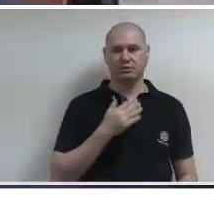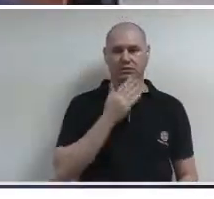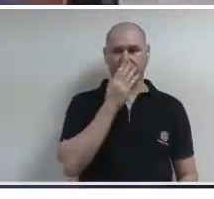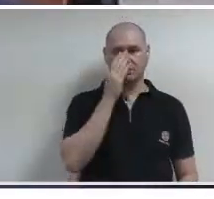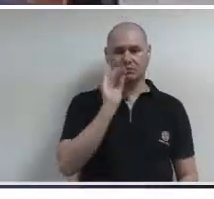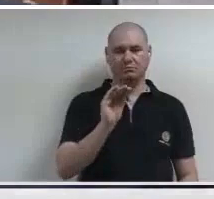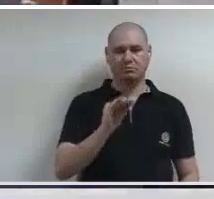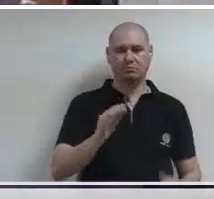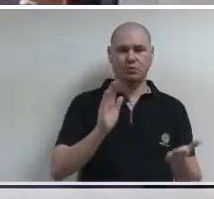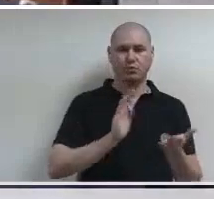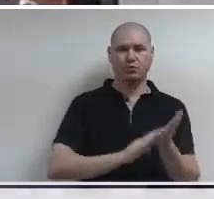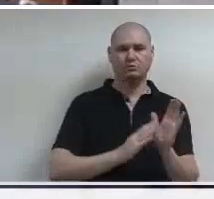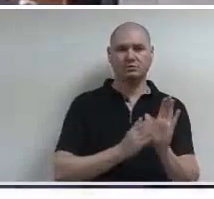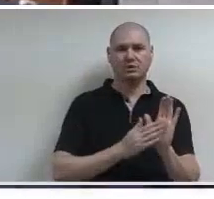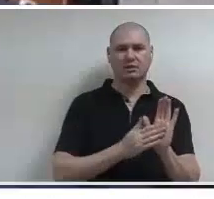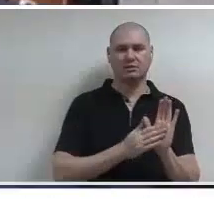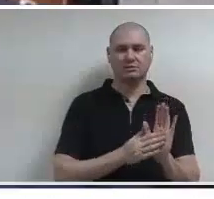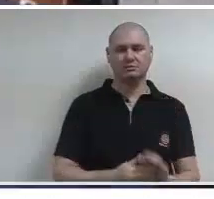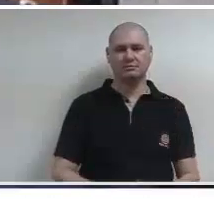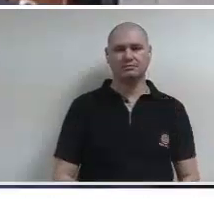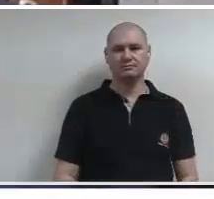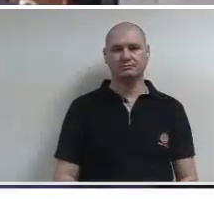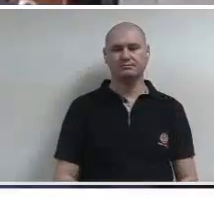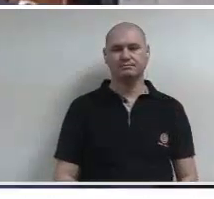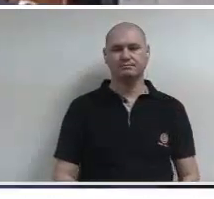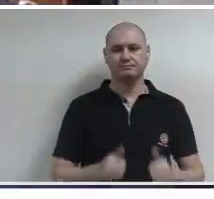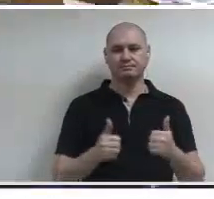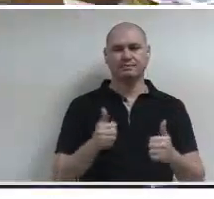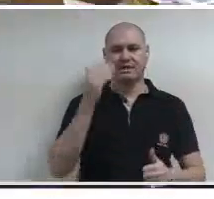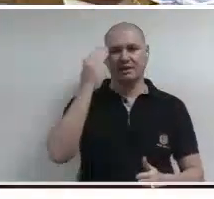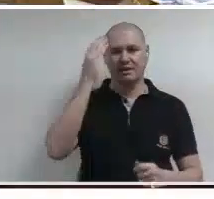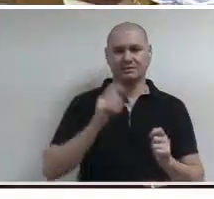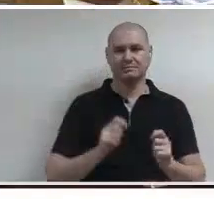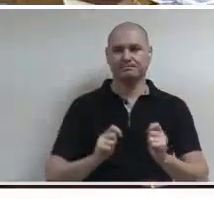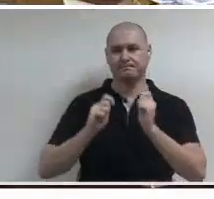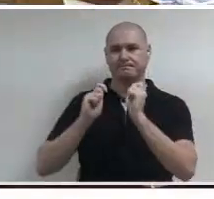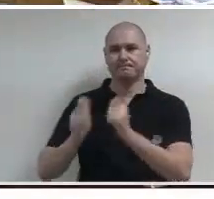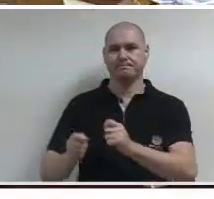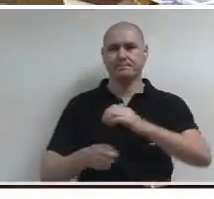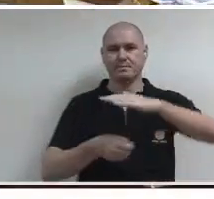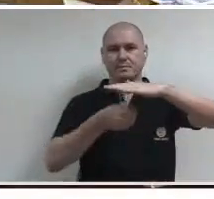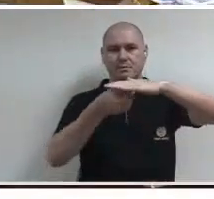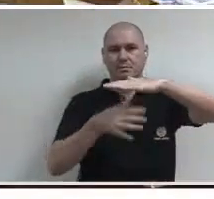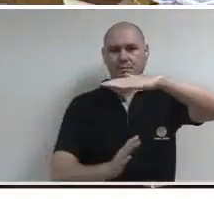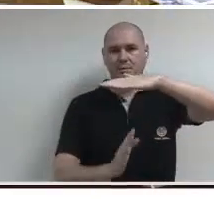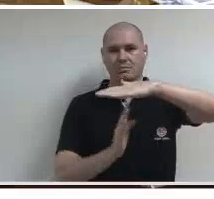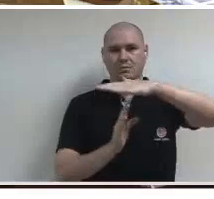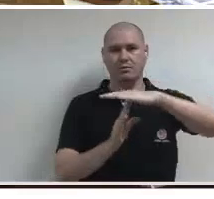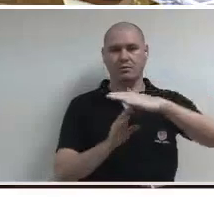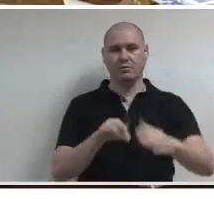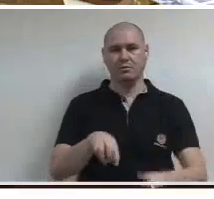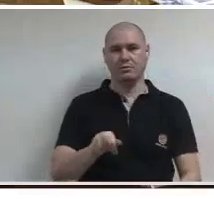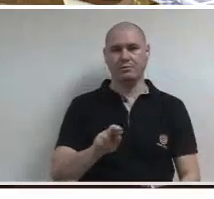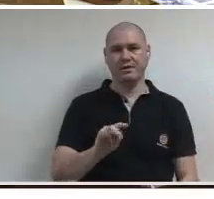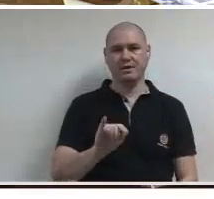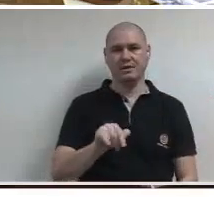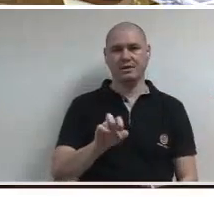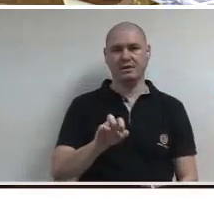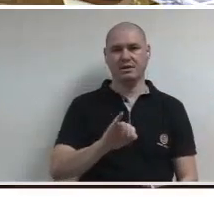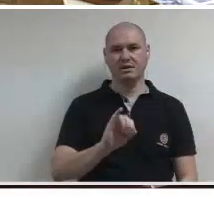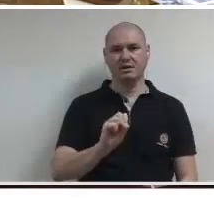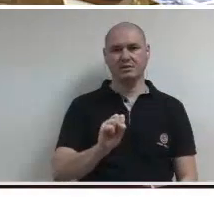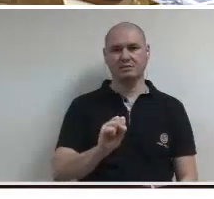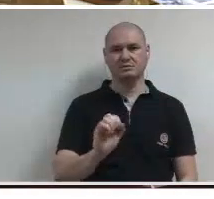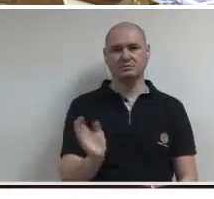día, y que ahí, oye, muy al día, mi documento, cuarenta y peante, y botá, oye, cuá, mía, ve. Martínez Simón, va a